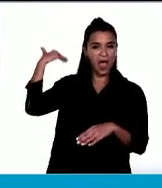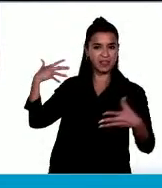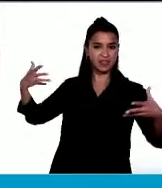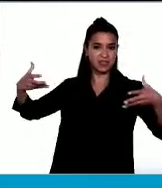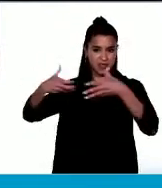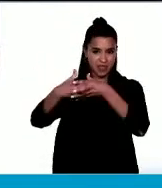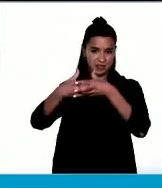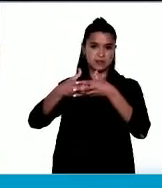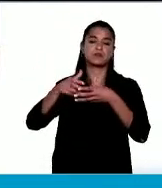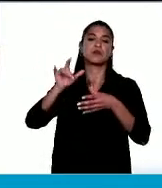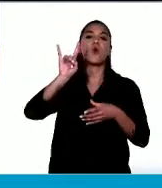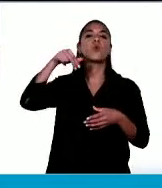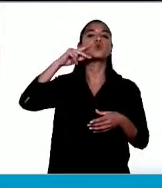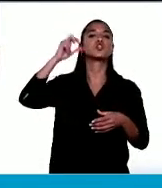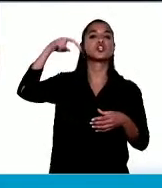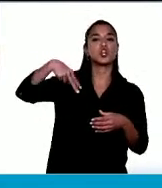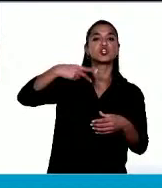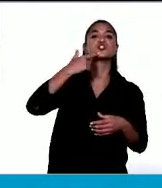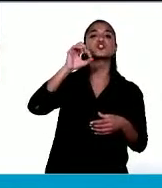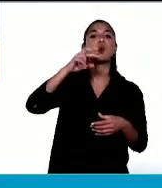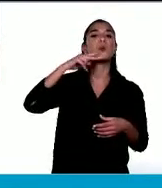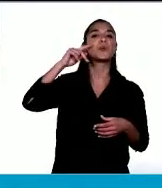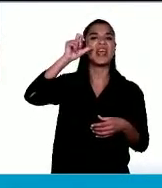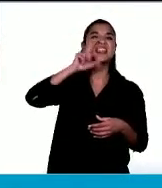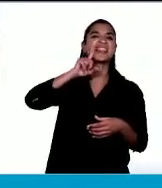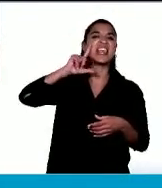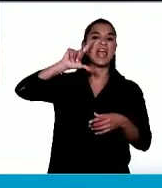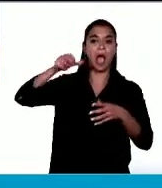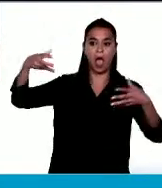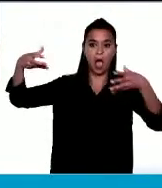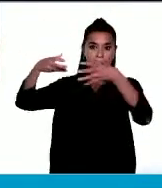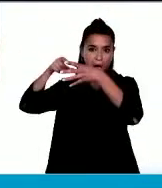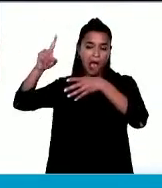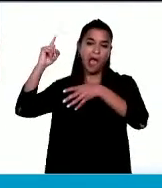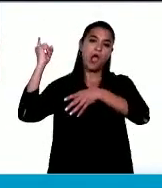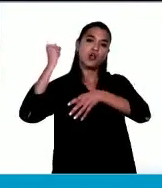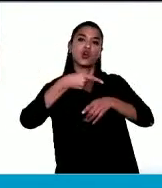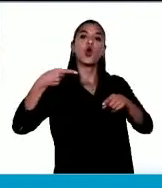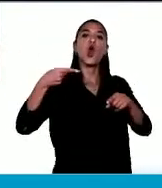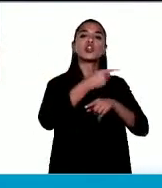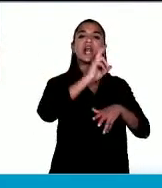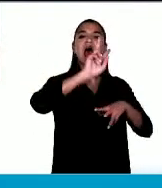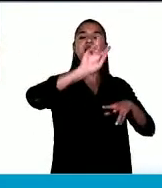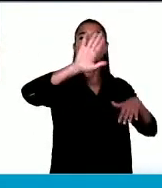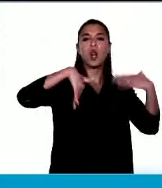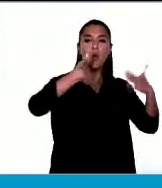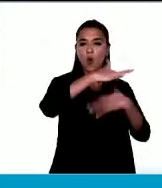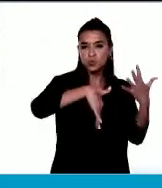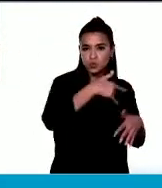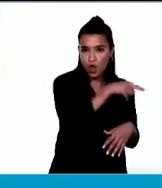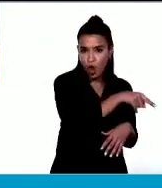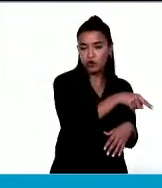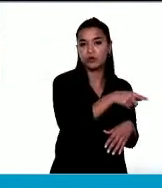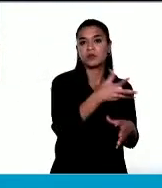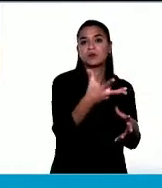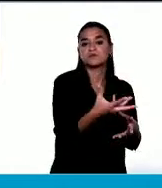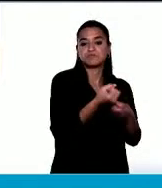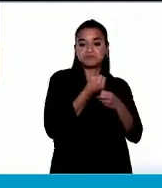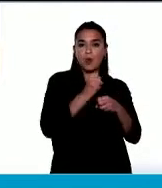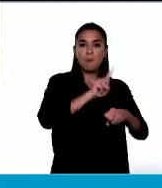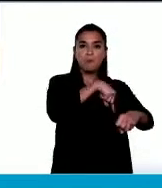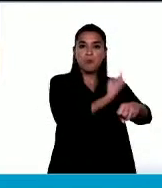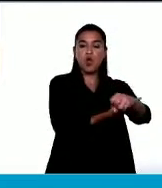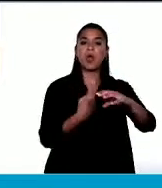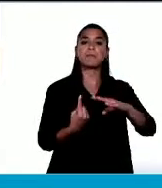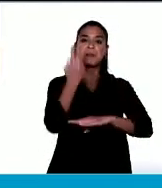Soviética. Stalin encarnó el nombre propio de la burocracia contrarrevolucionaria que se apropió del poder del primer Estado